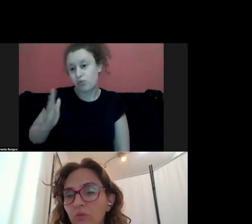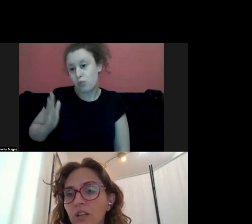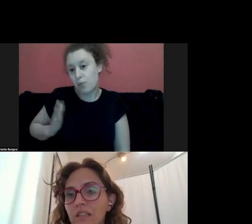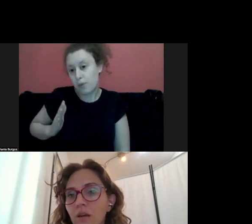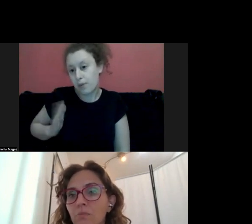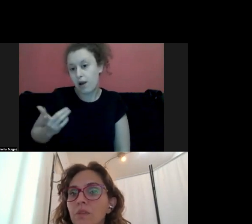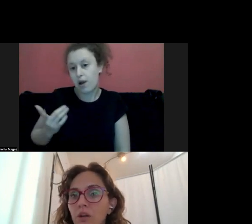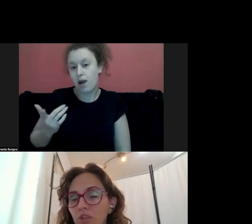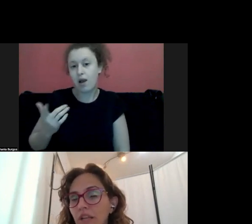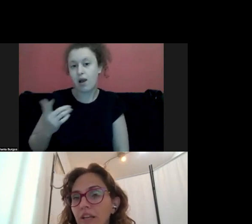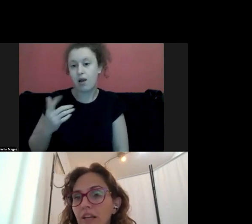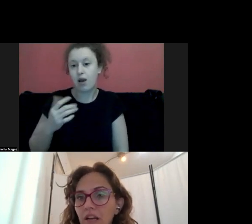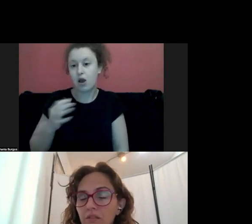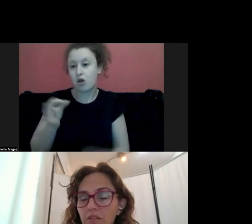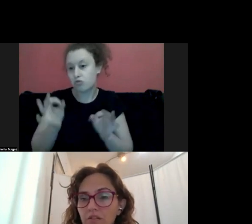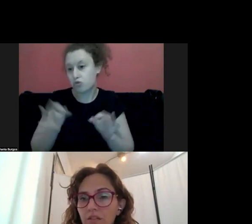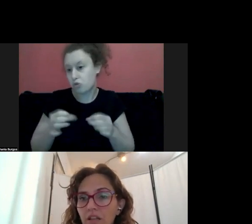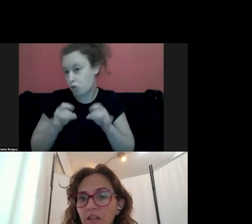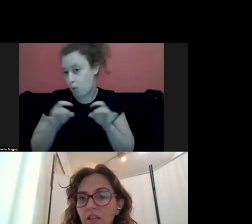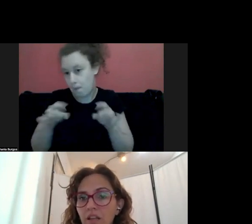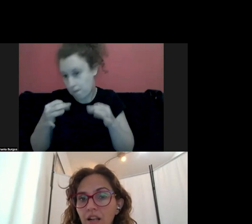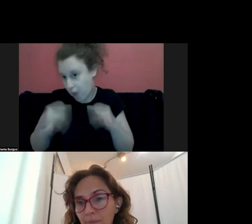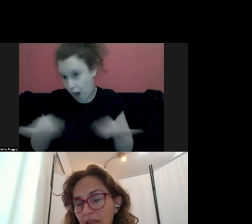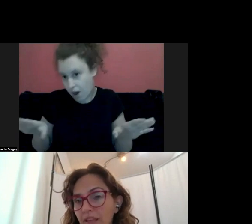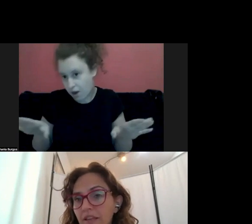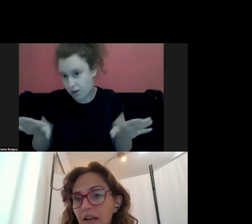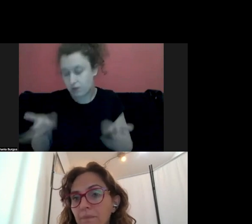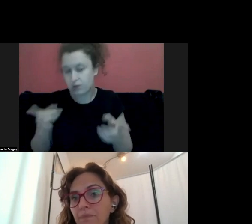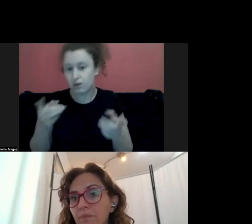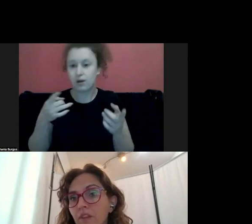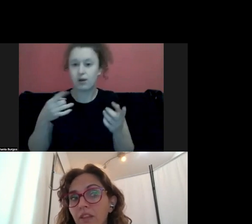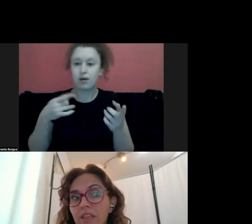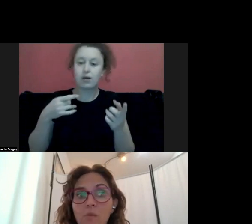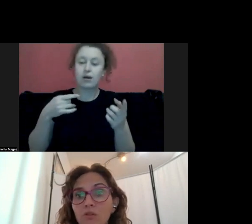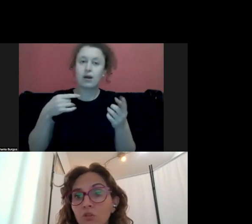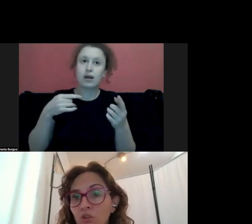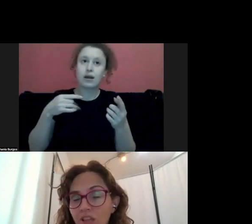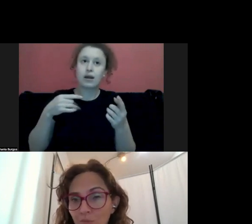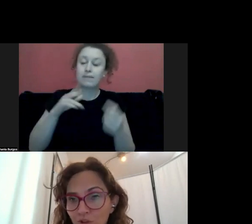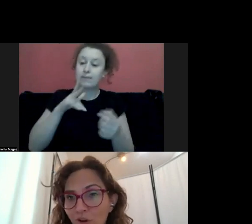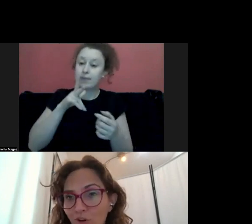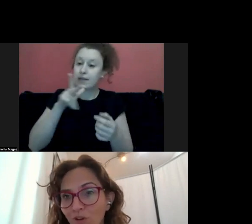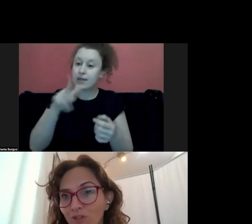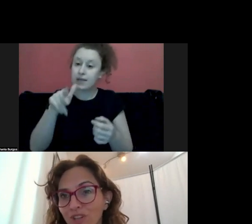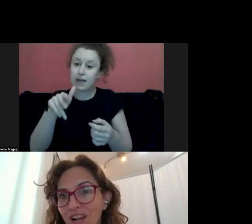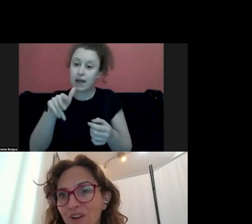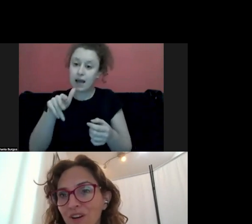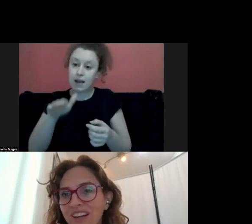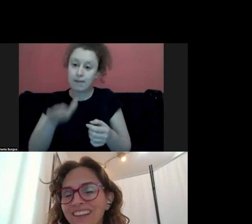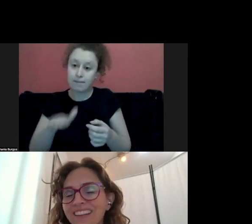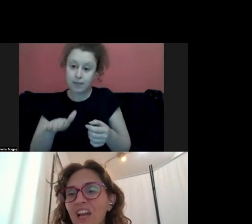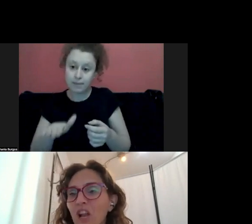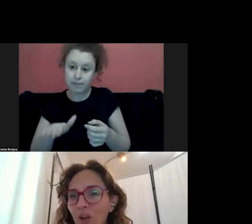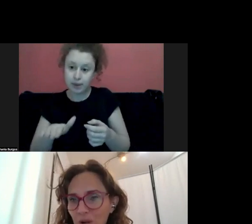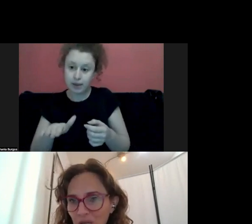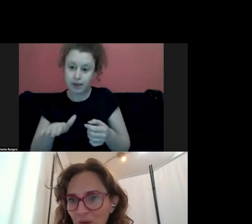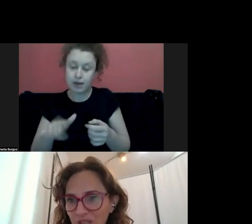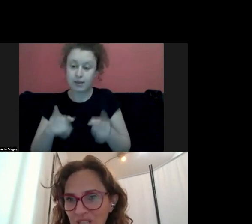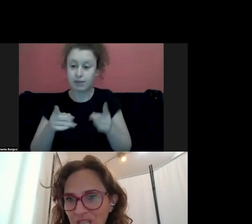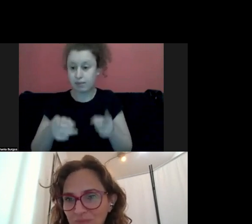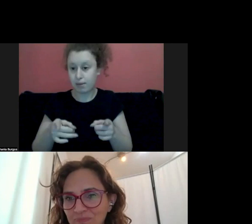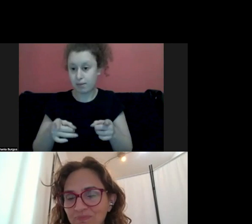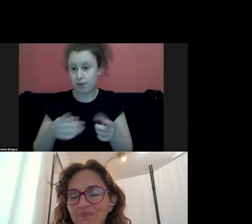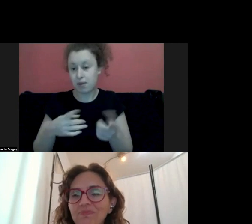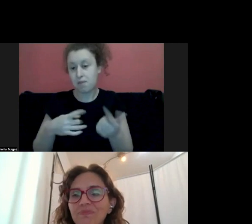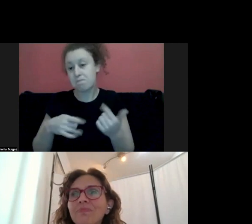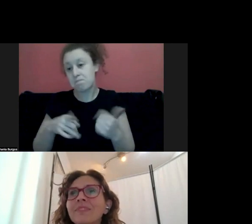es autista. Mi otra hija, la pequeña, de momento no se ha demostrado lo contrario, no es